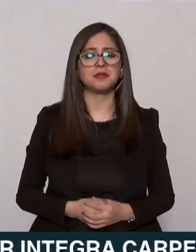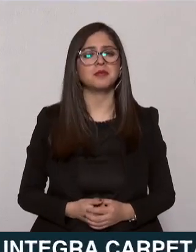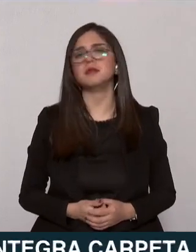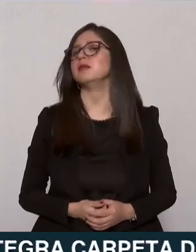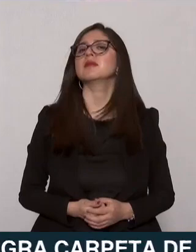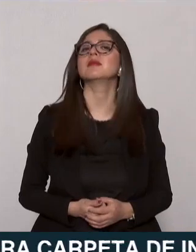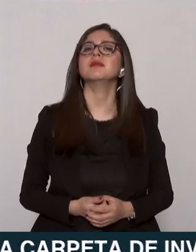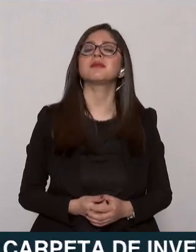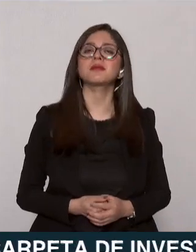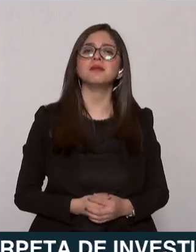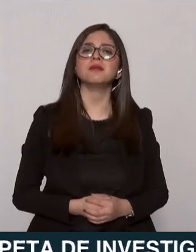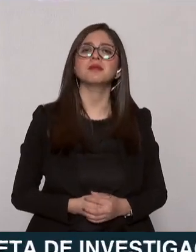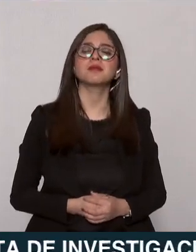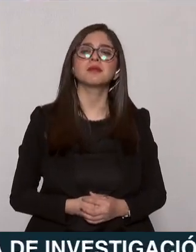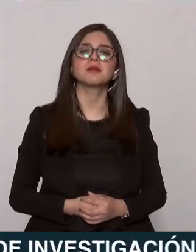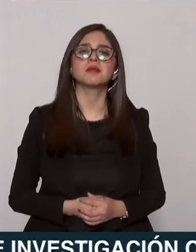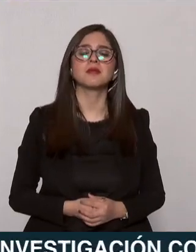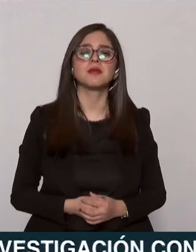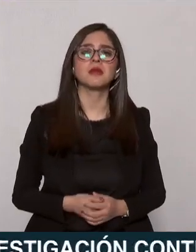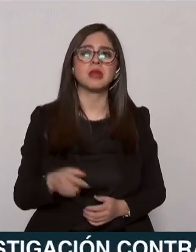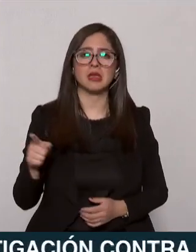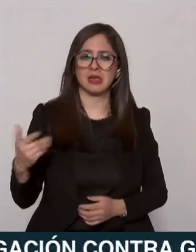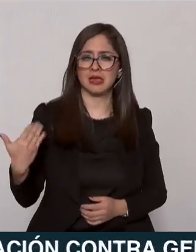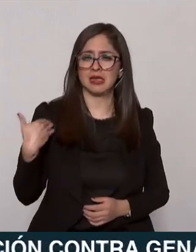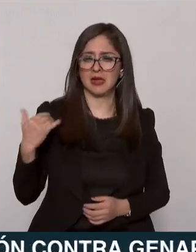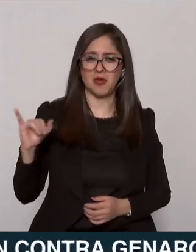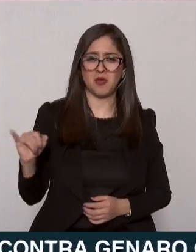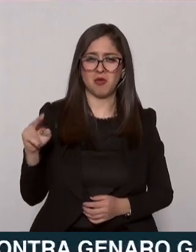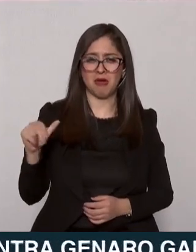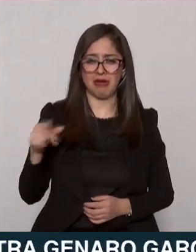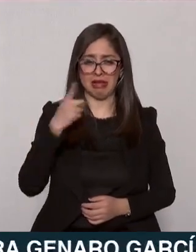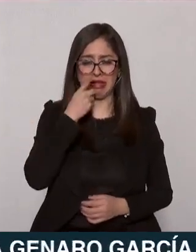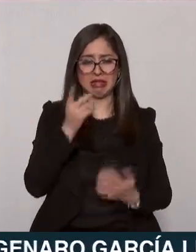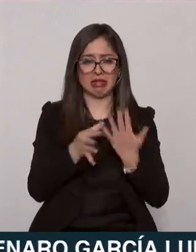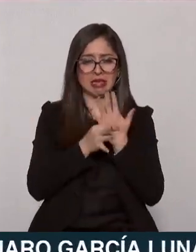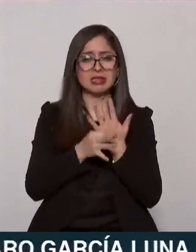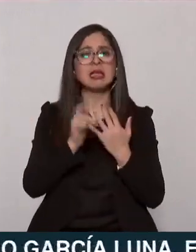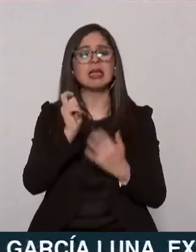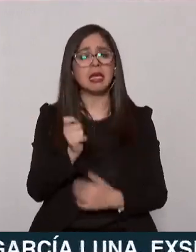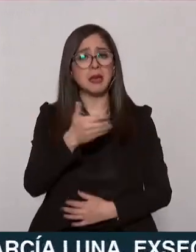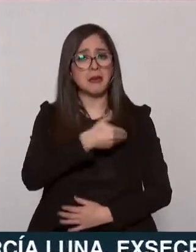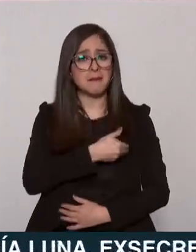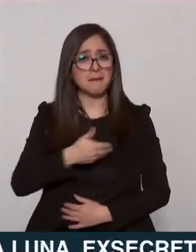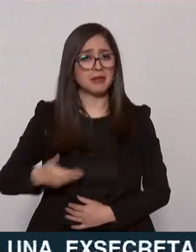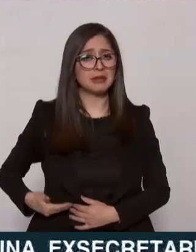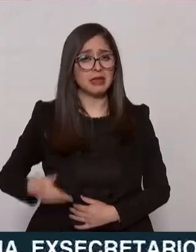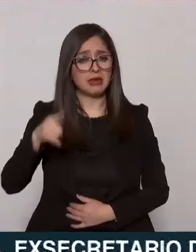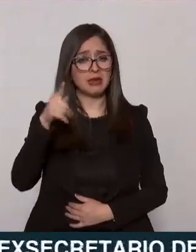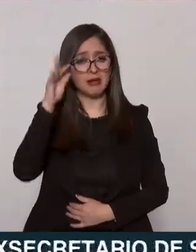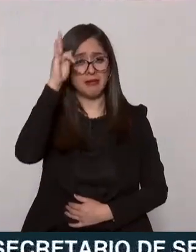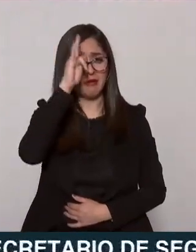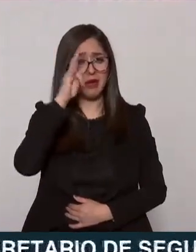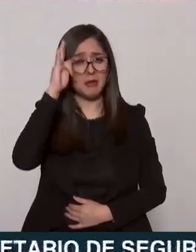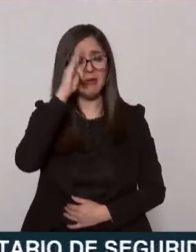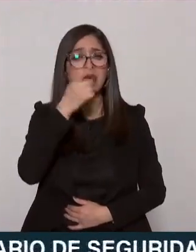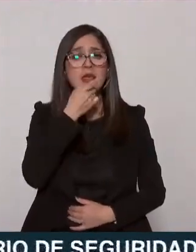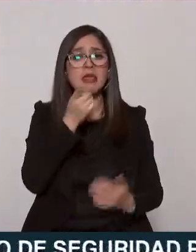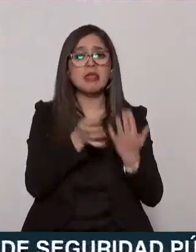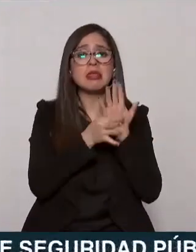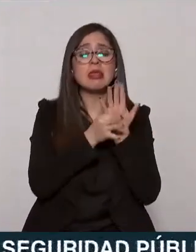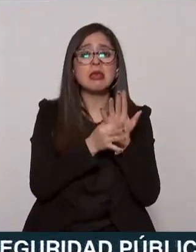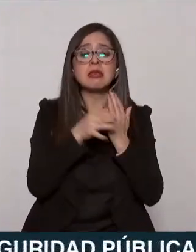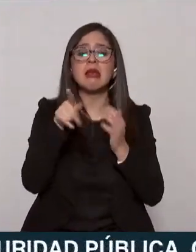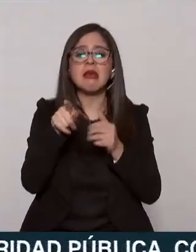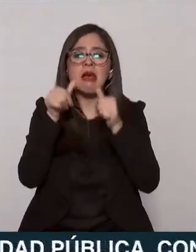decía, hace unos minutos decía que el presidente Calderón señalaba que va a estar muy